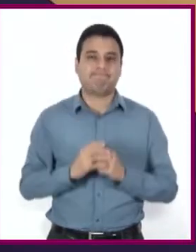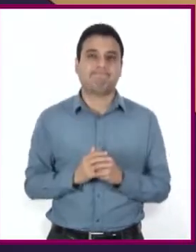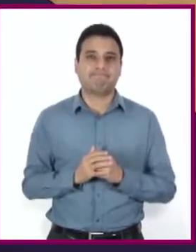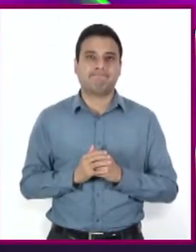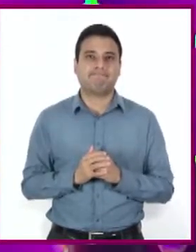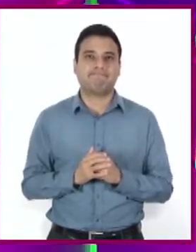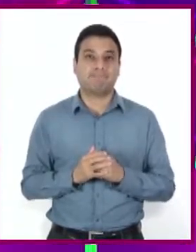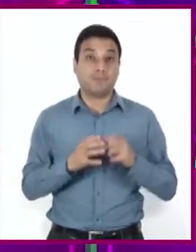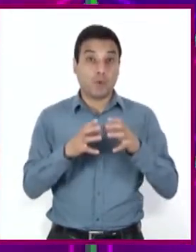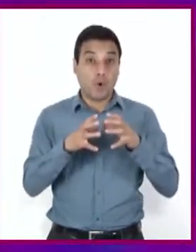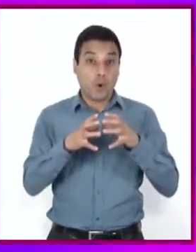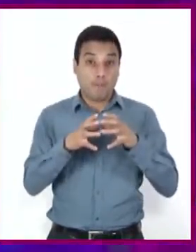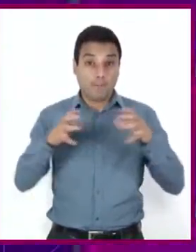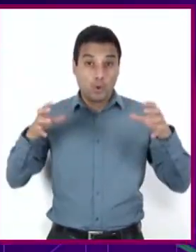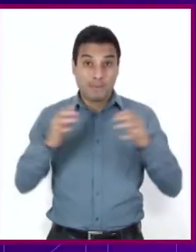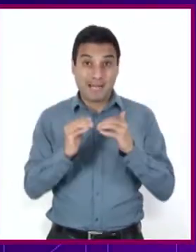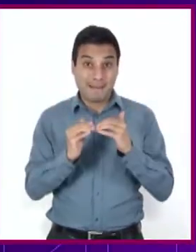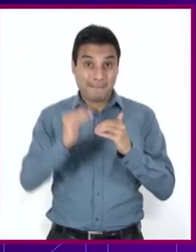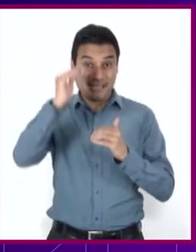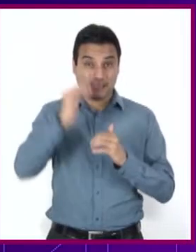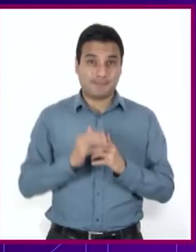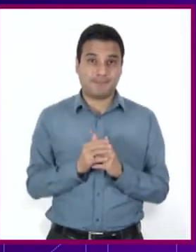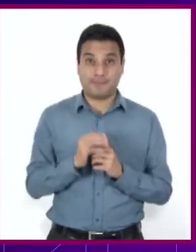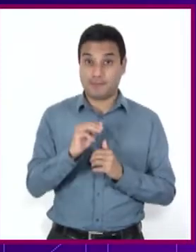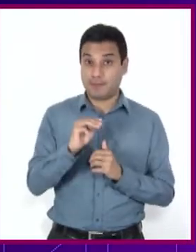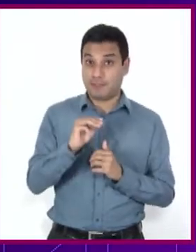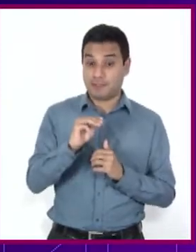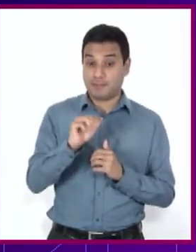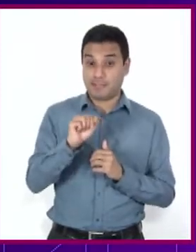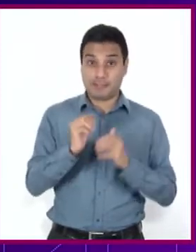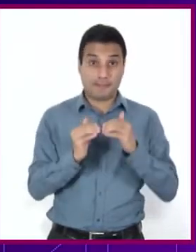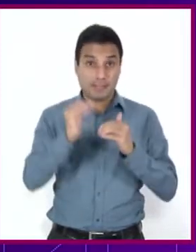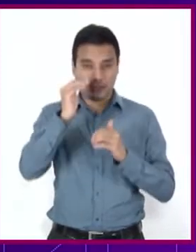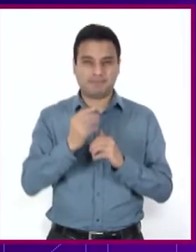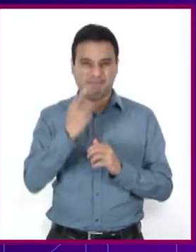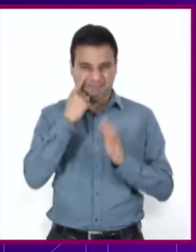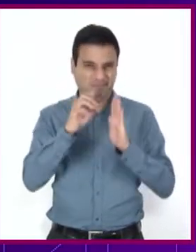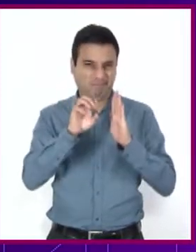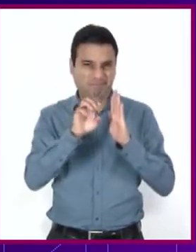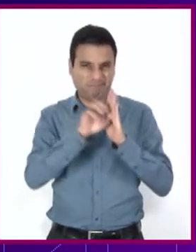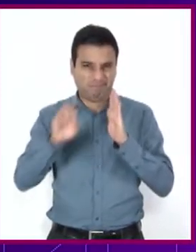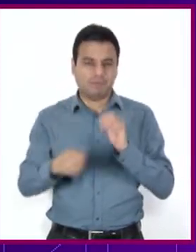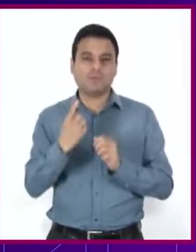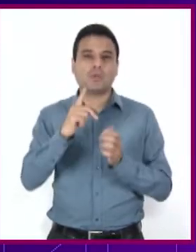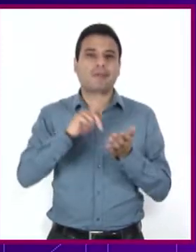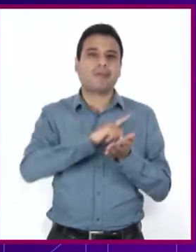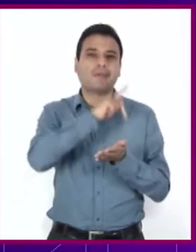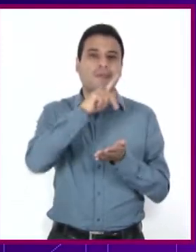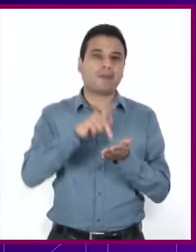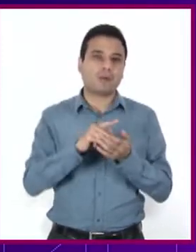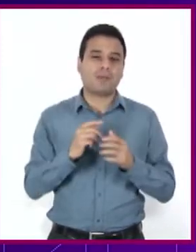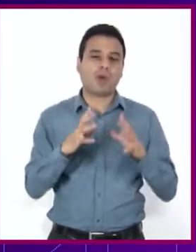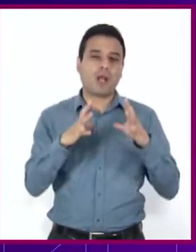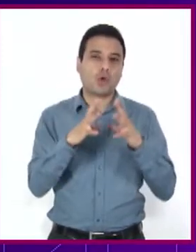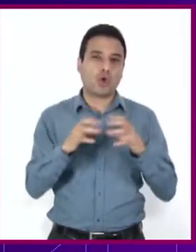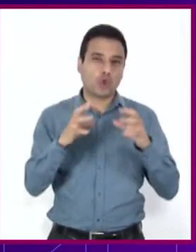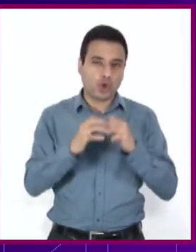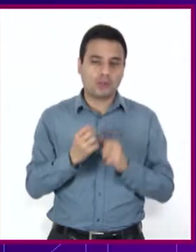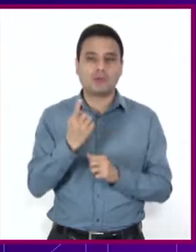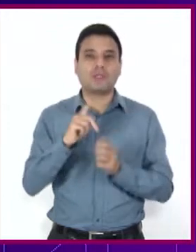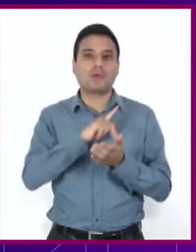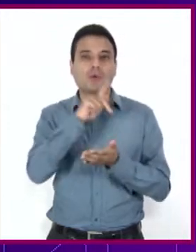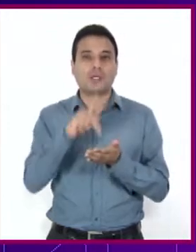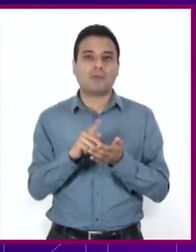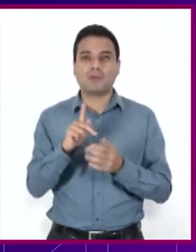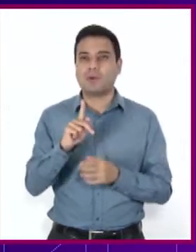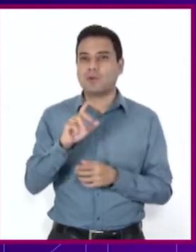mayor masa. Reflexionemos. ¿Qué pesa más, 1 kilogramo de algodón o 1 kilogramo de plomo?